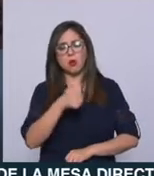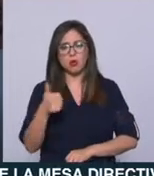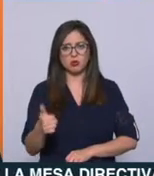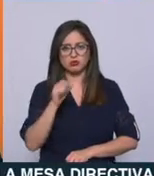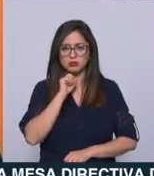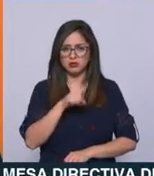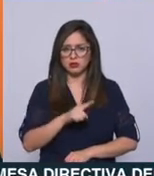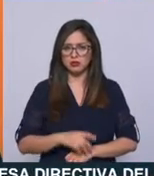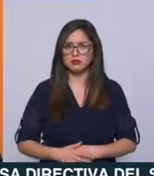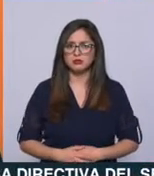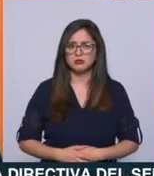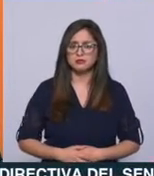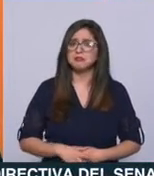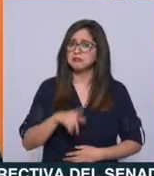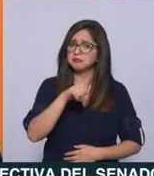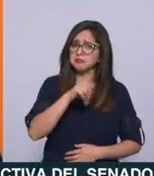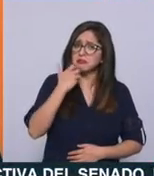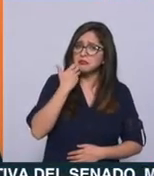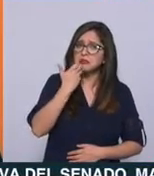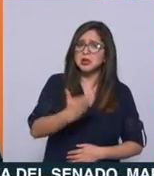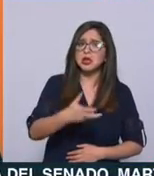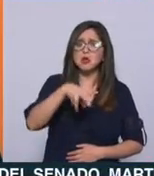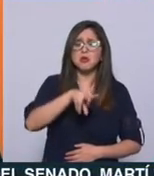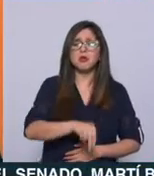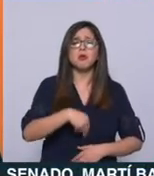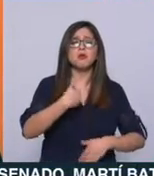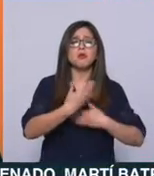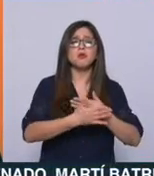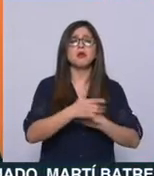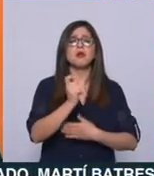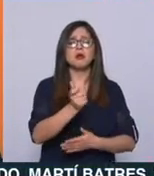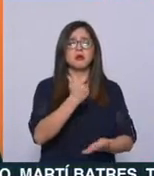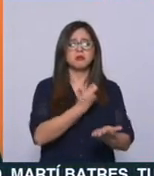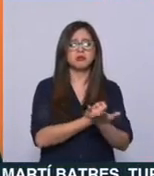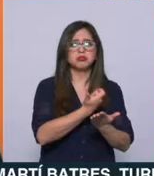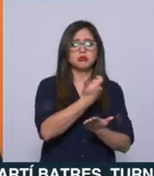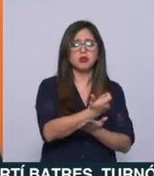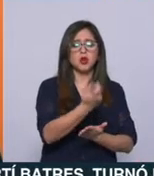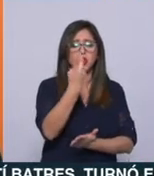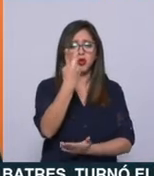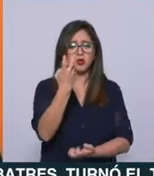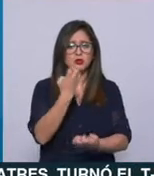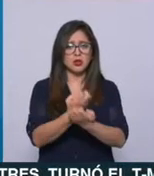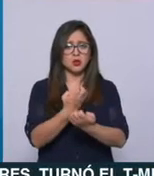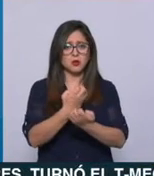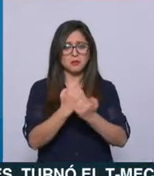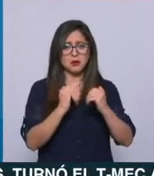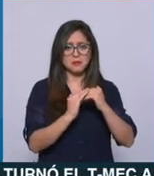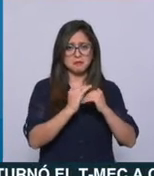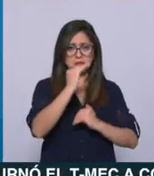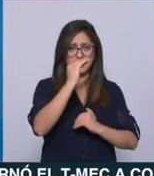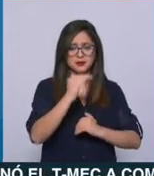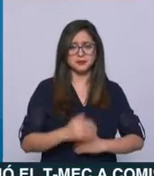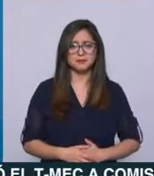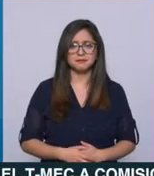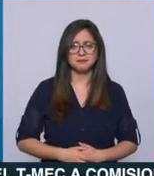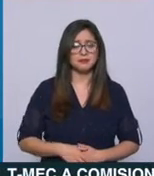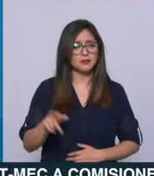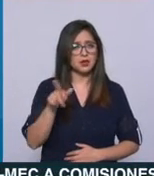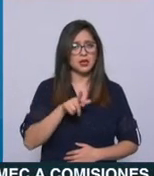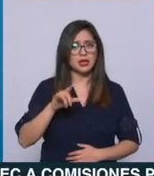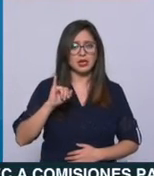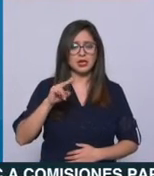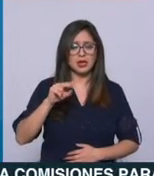temas. Pero lo que le gustaría es evitar el impacto a las tarifas para las dos economías. Al respecto, y desde Irlanda,